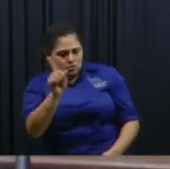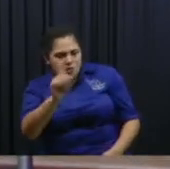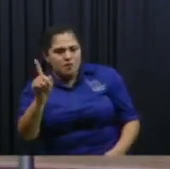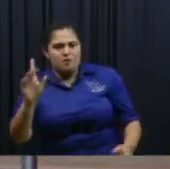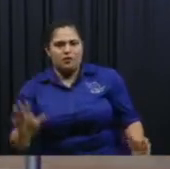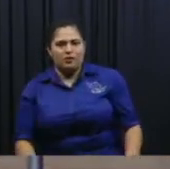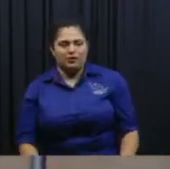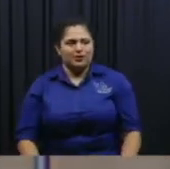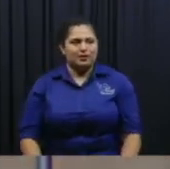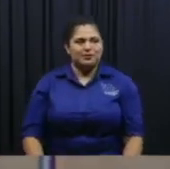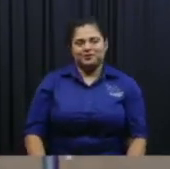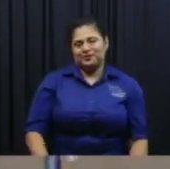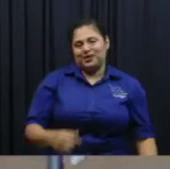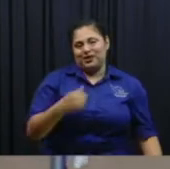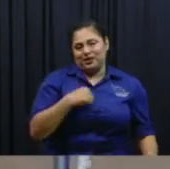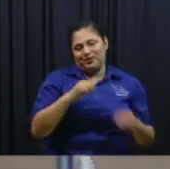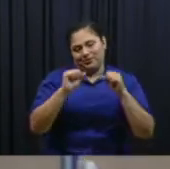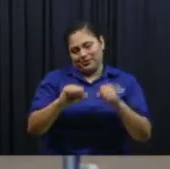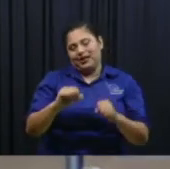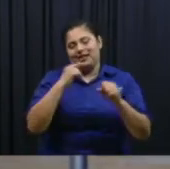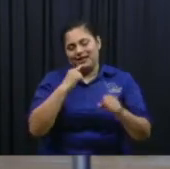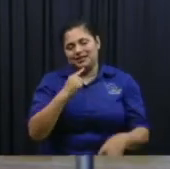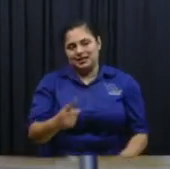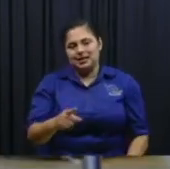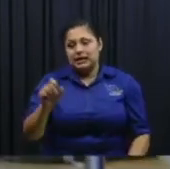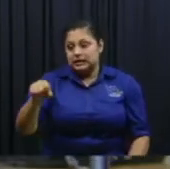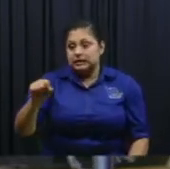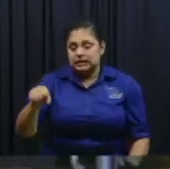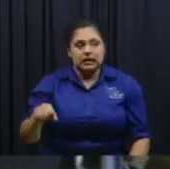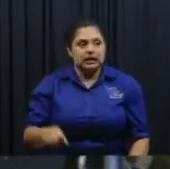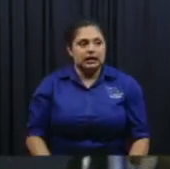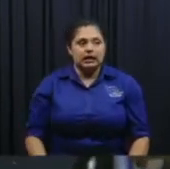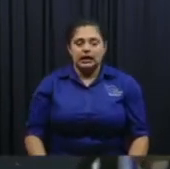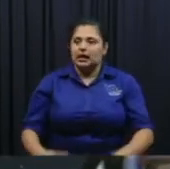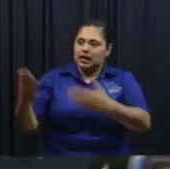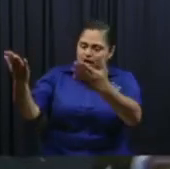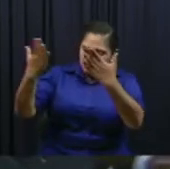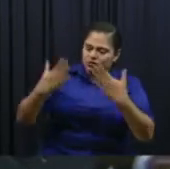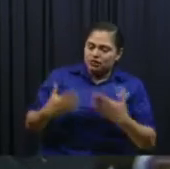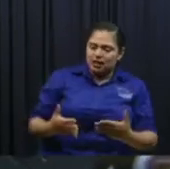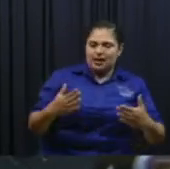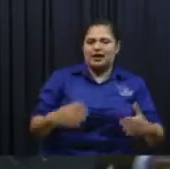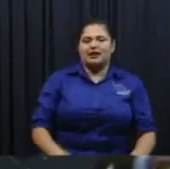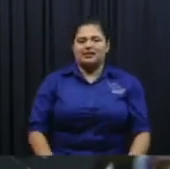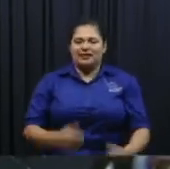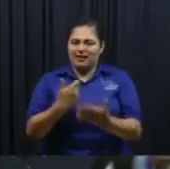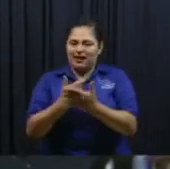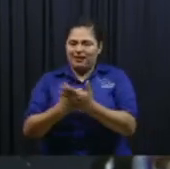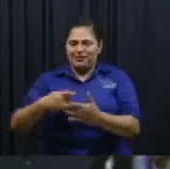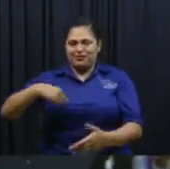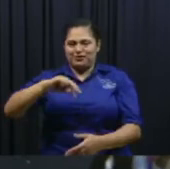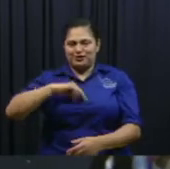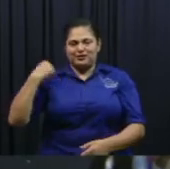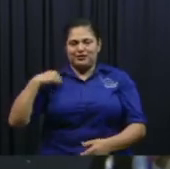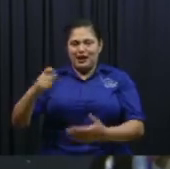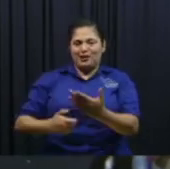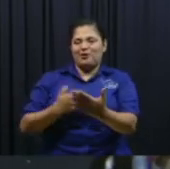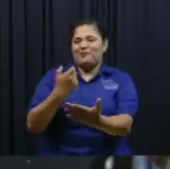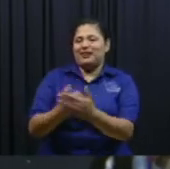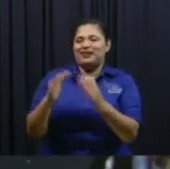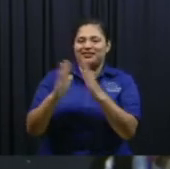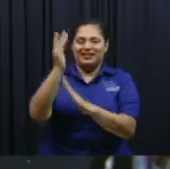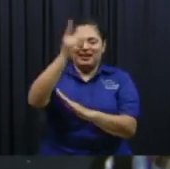porque yo me hubiera podido poner del lado de ellos Sí y dentro de ellos que nos dejan nosotros para comprar un templo Pues si ellos no creen lo que nosotros creemos que